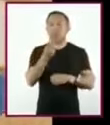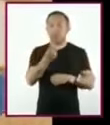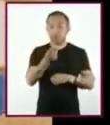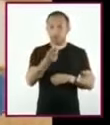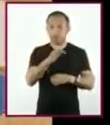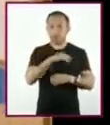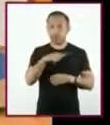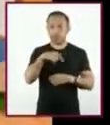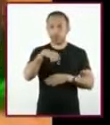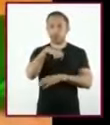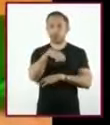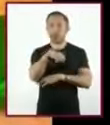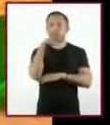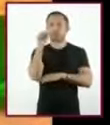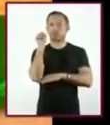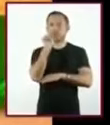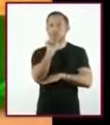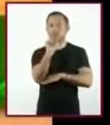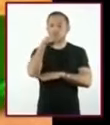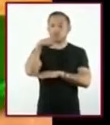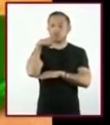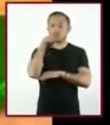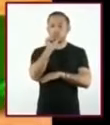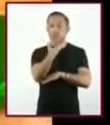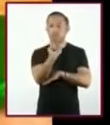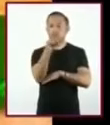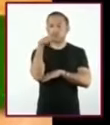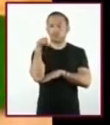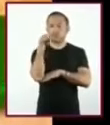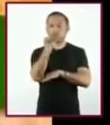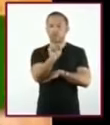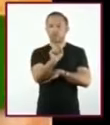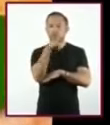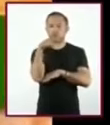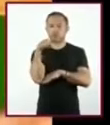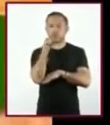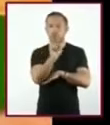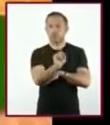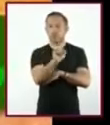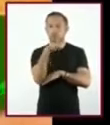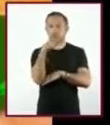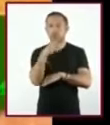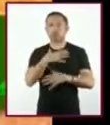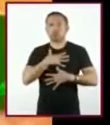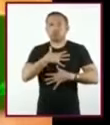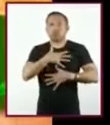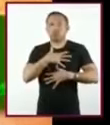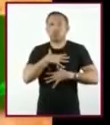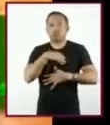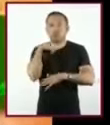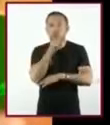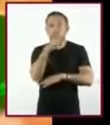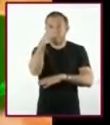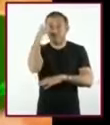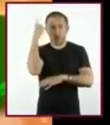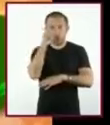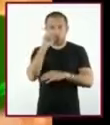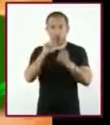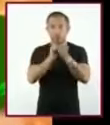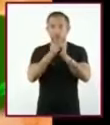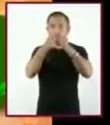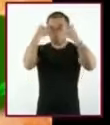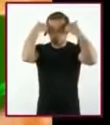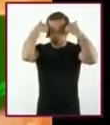flexiones espinales. Con el aire adentro, no es un ejercicio fácil, es un ejercicio que te va a hacer sudar. Cuando